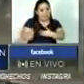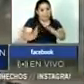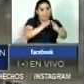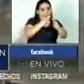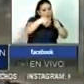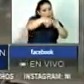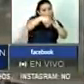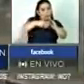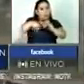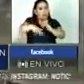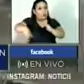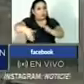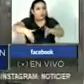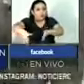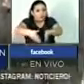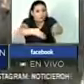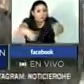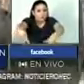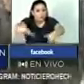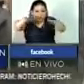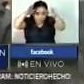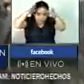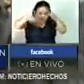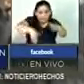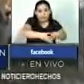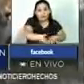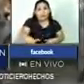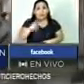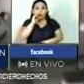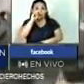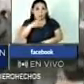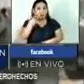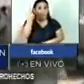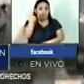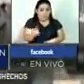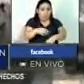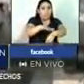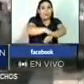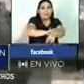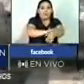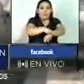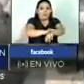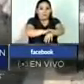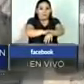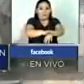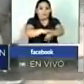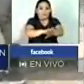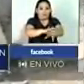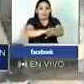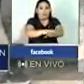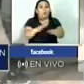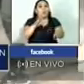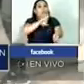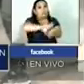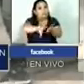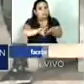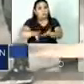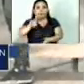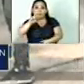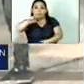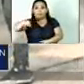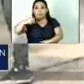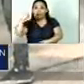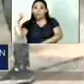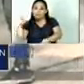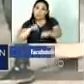el cantón Casa de Piedra. Los procesados deberán ocupar brazalete electrónico. Además, van a pagar fianzas de mil a